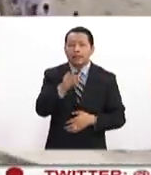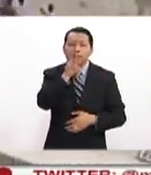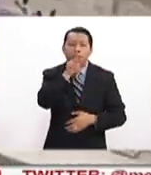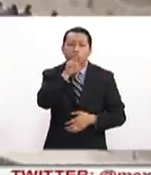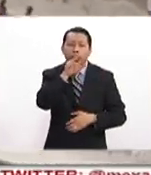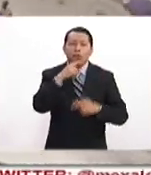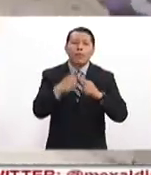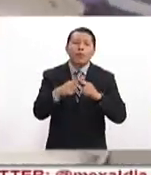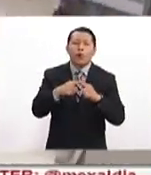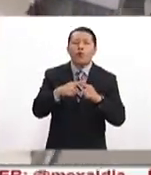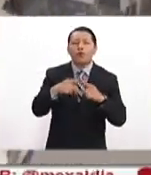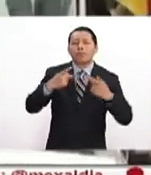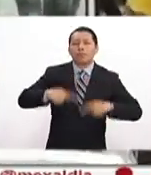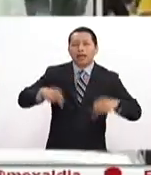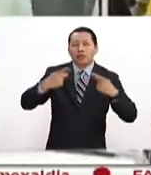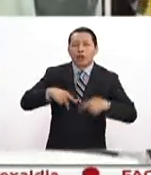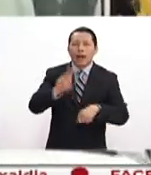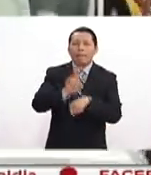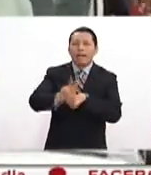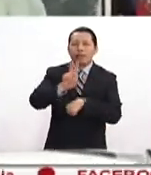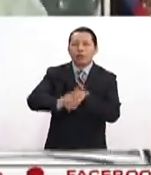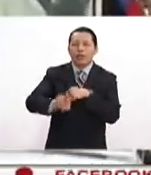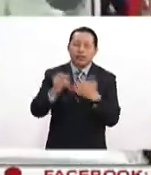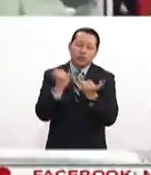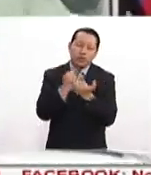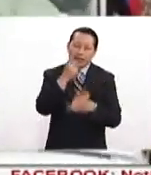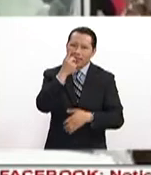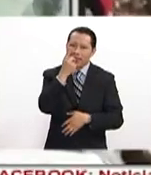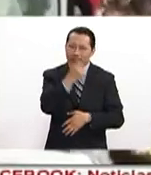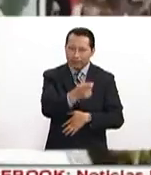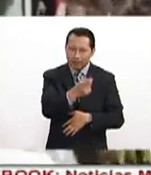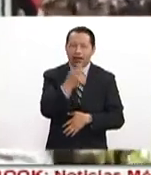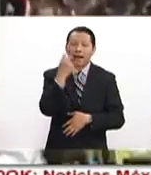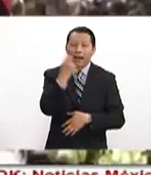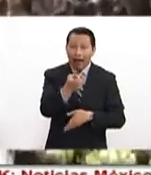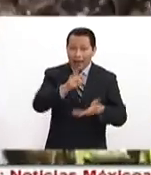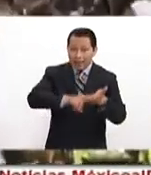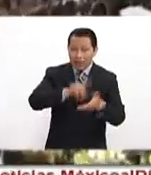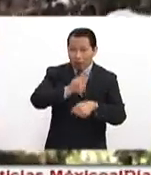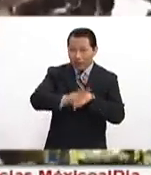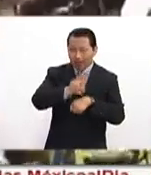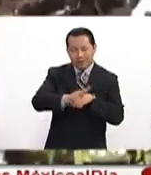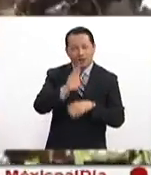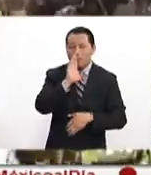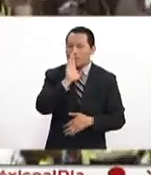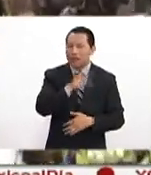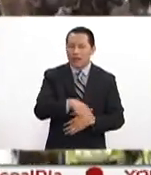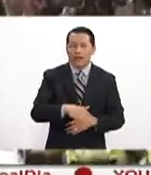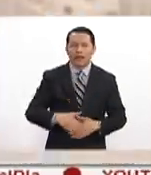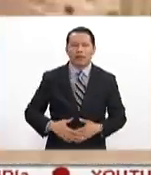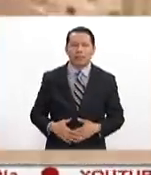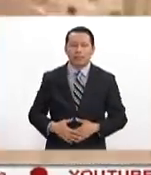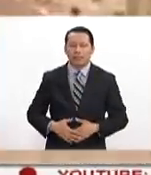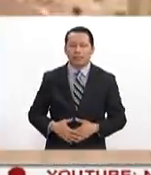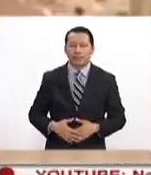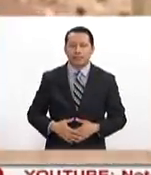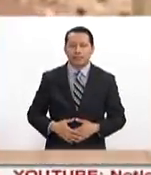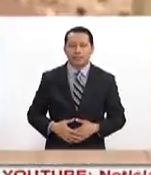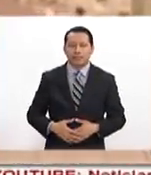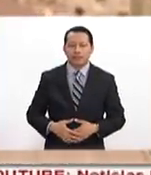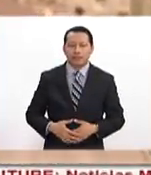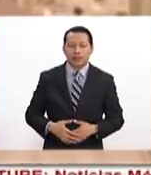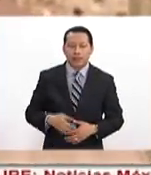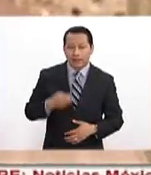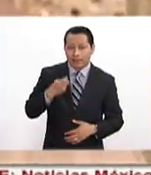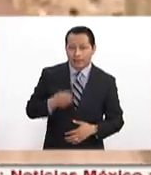pueblo venezolano y también condenó la violencia que se está viviendo en ese país. Desde este